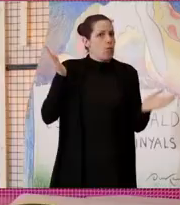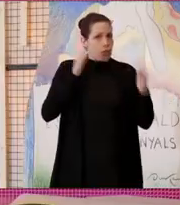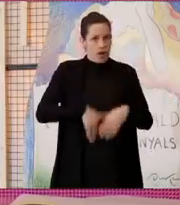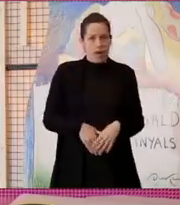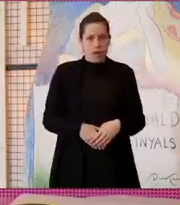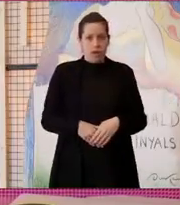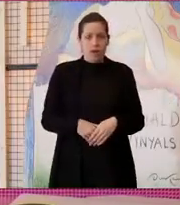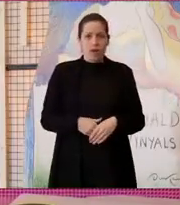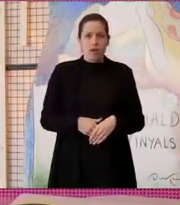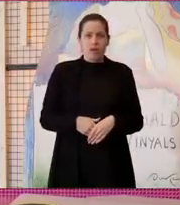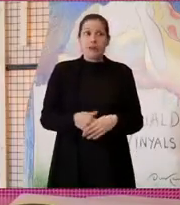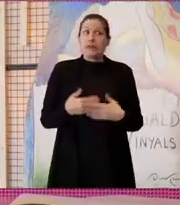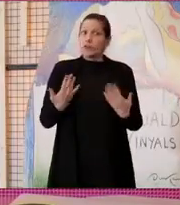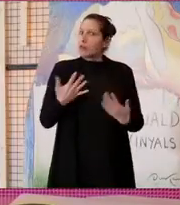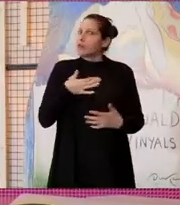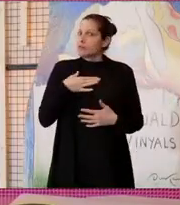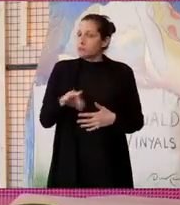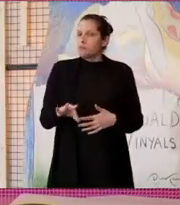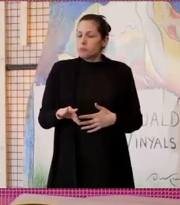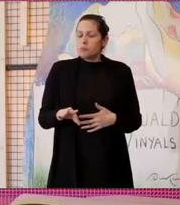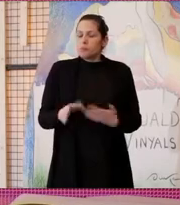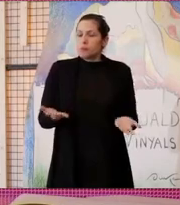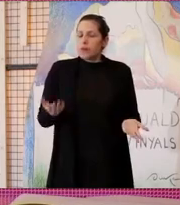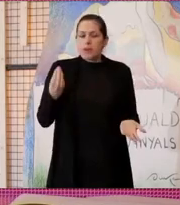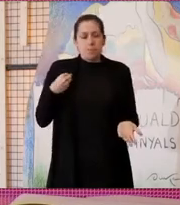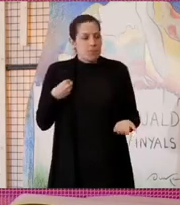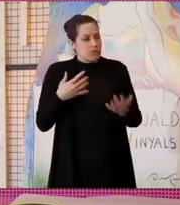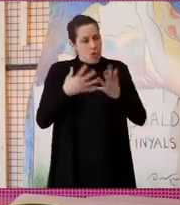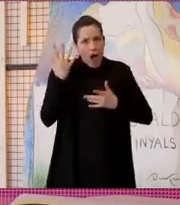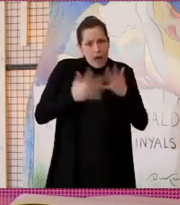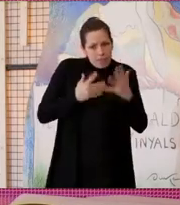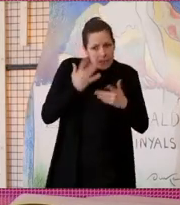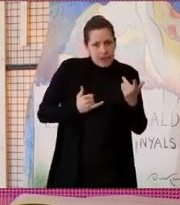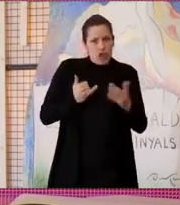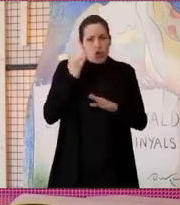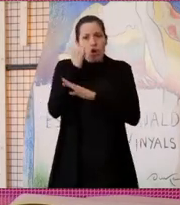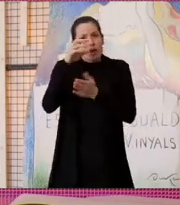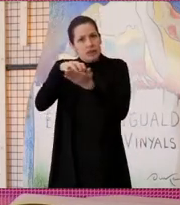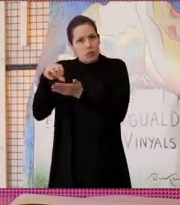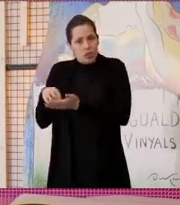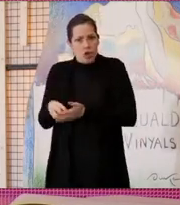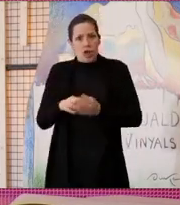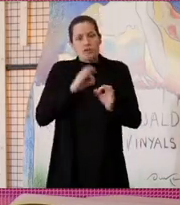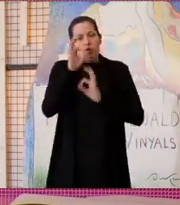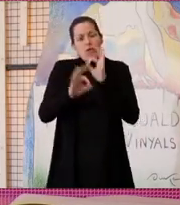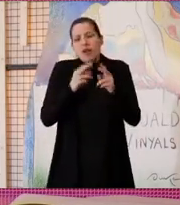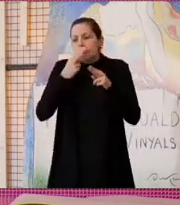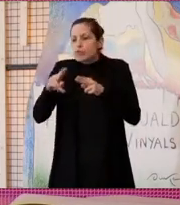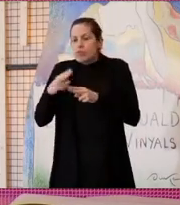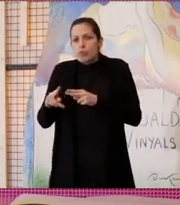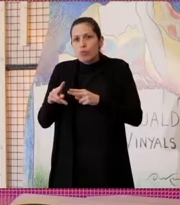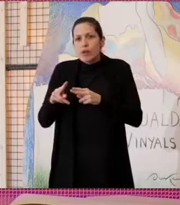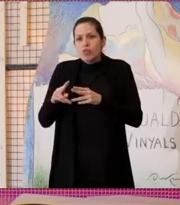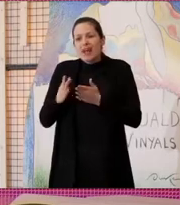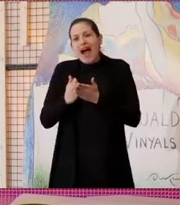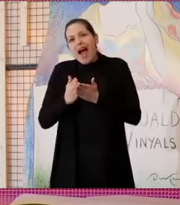una separación entre lo que es Pues eso la administración las instituciones los organismos públicos y lo que es después la sociedad